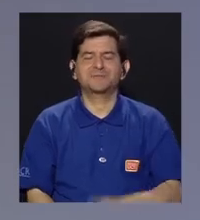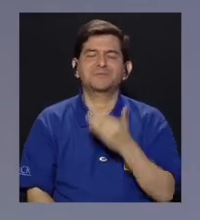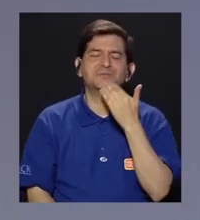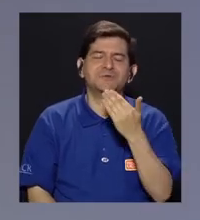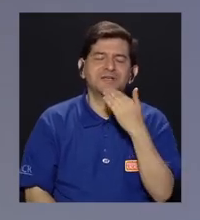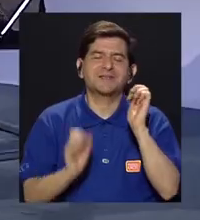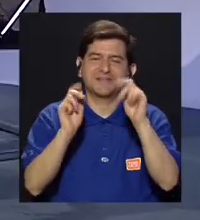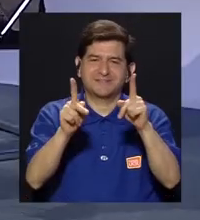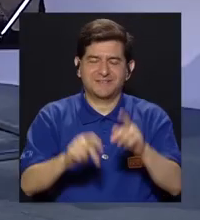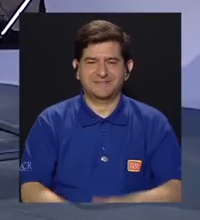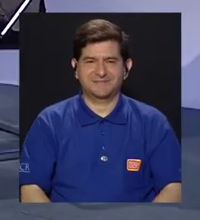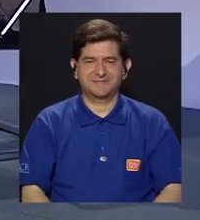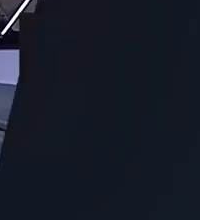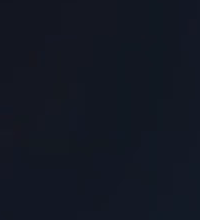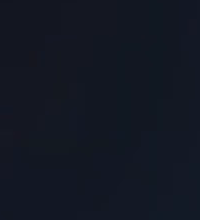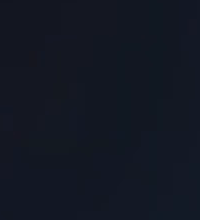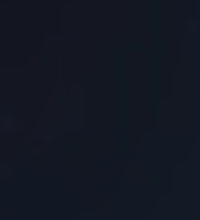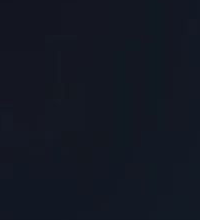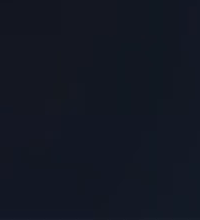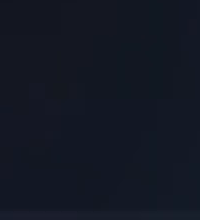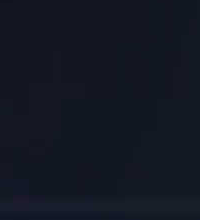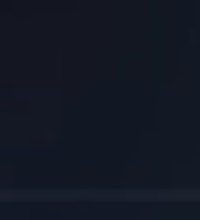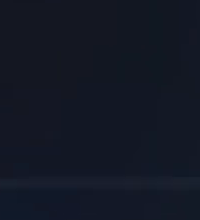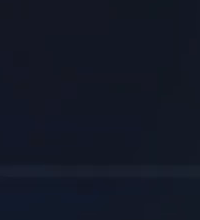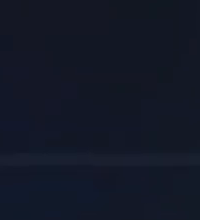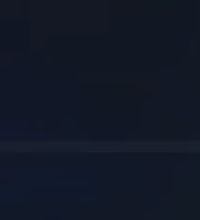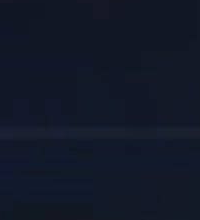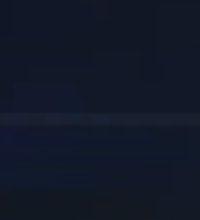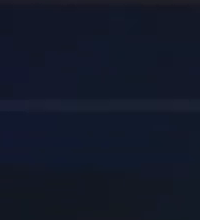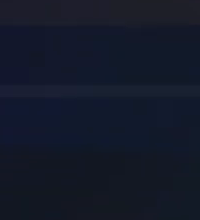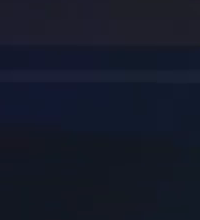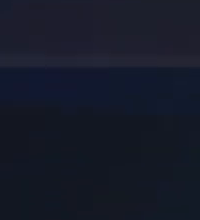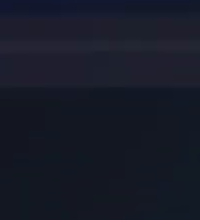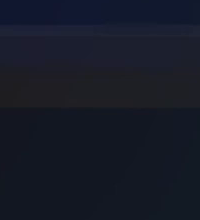claro que si malo muchas gracias por el espacio y naomi encantado